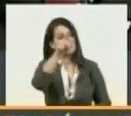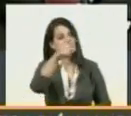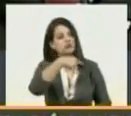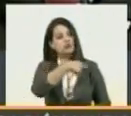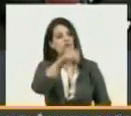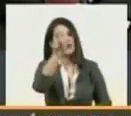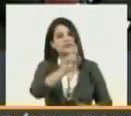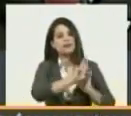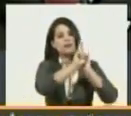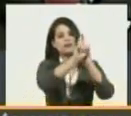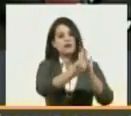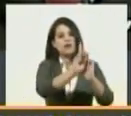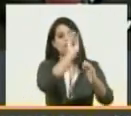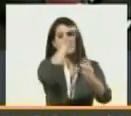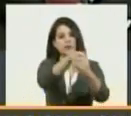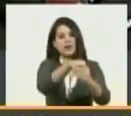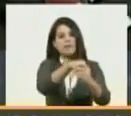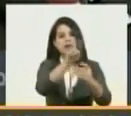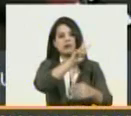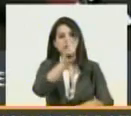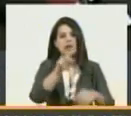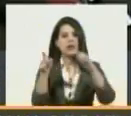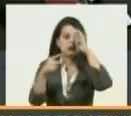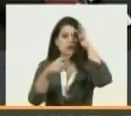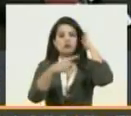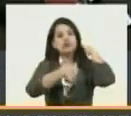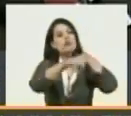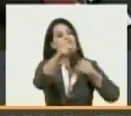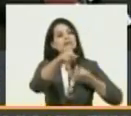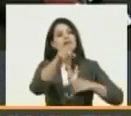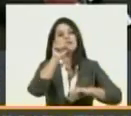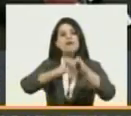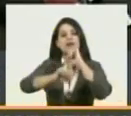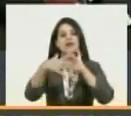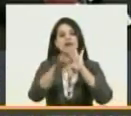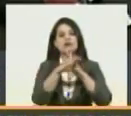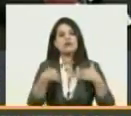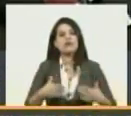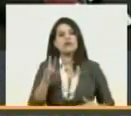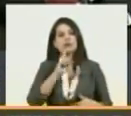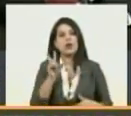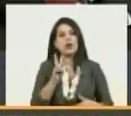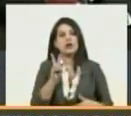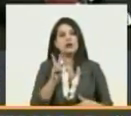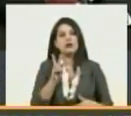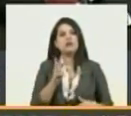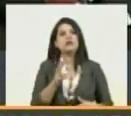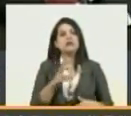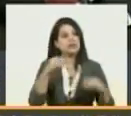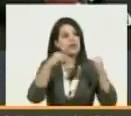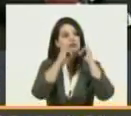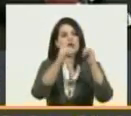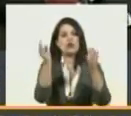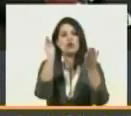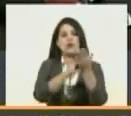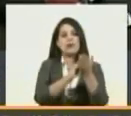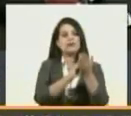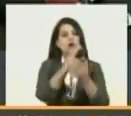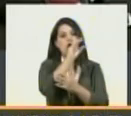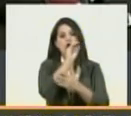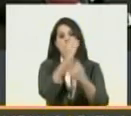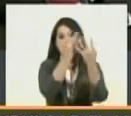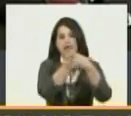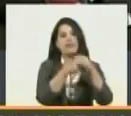representas personalmente a Venezuela y defiende los derechos de Venezuela ratificando la denuncia de la Carta a la Organización de los